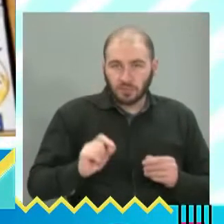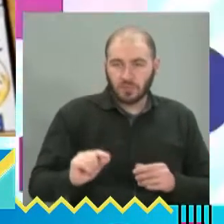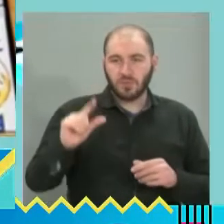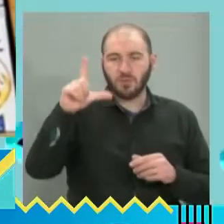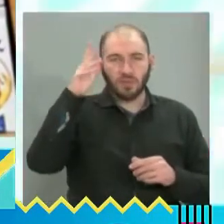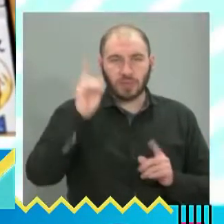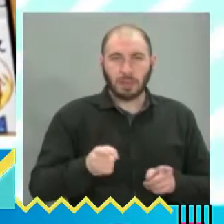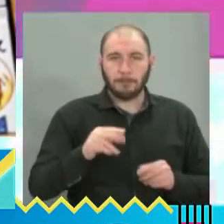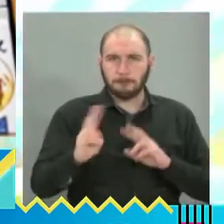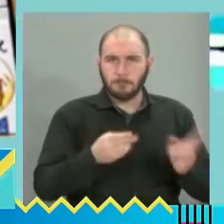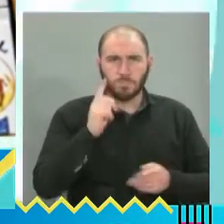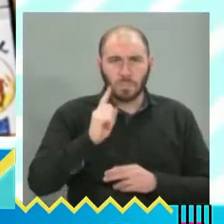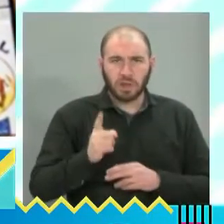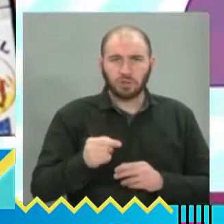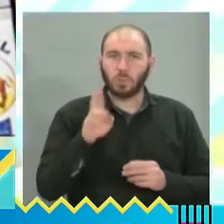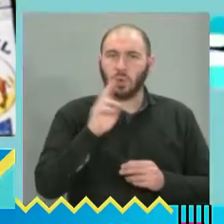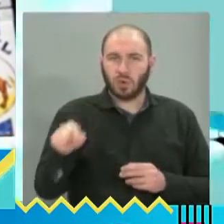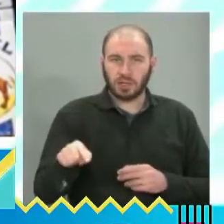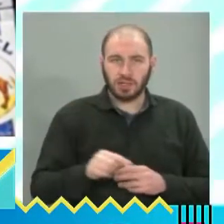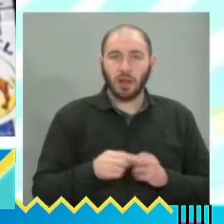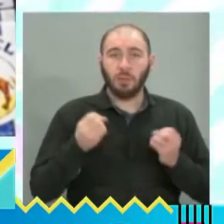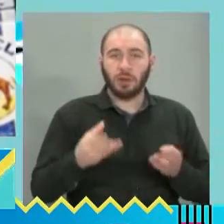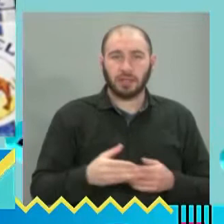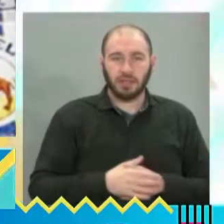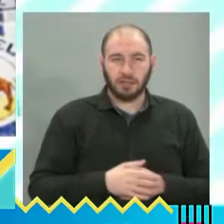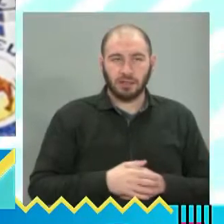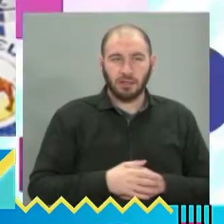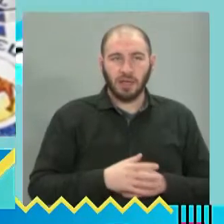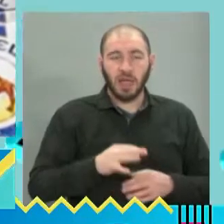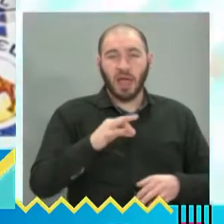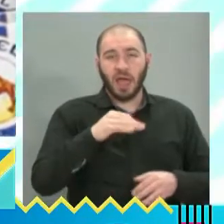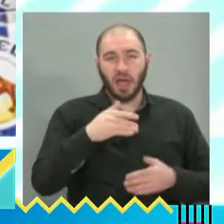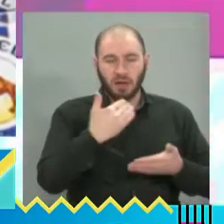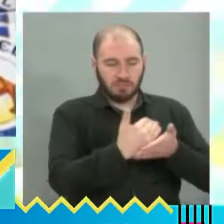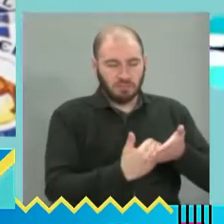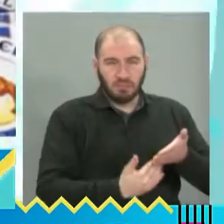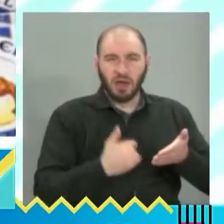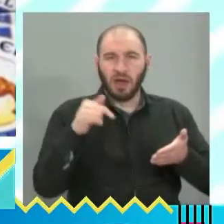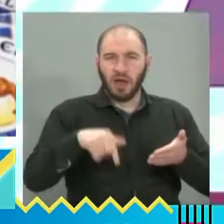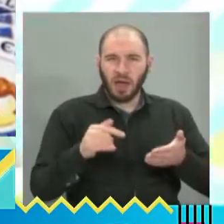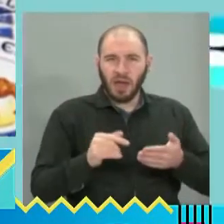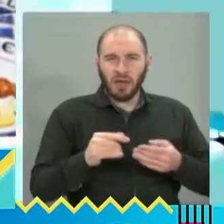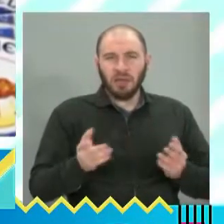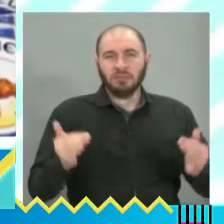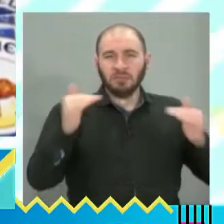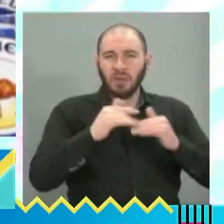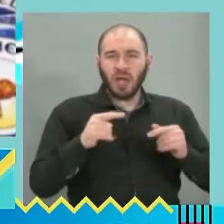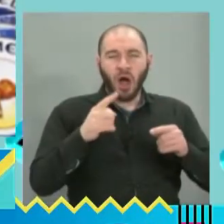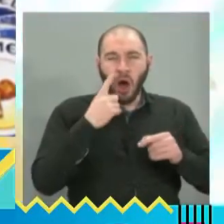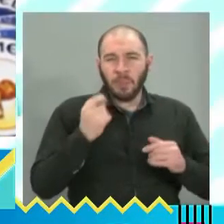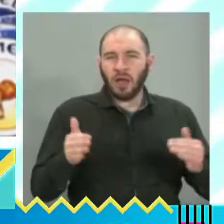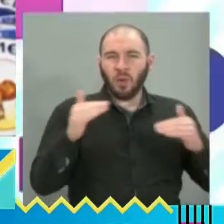aumentando mucho el riesgo de mortalidad en la mujer, dado que la clínica y las características son un poco más solapadas que la del